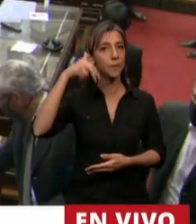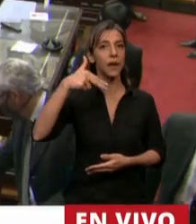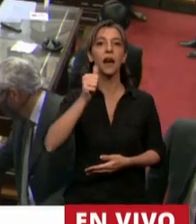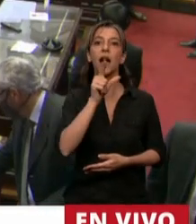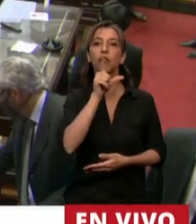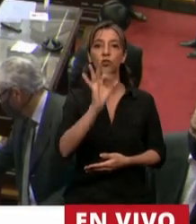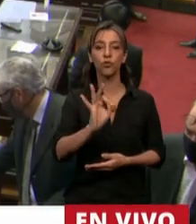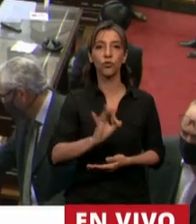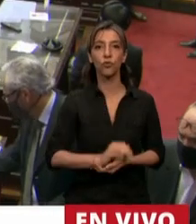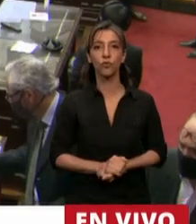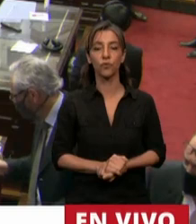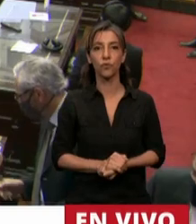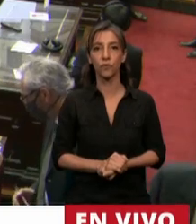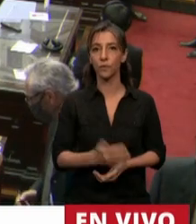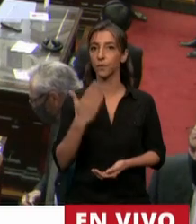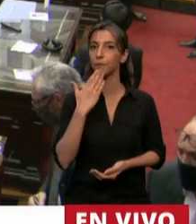Gracias, Presidente.